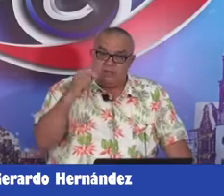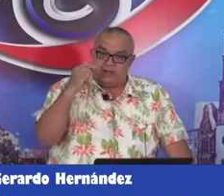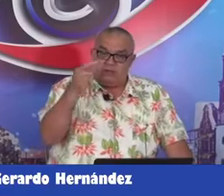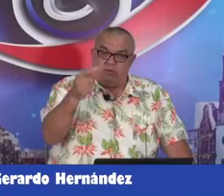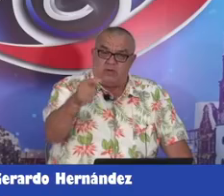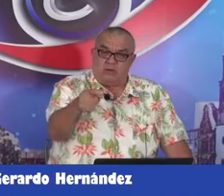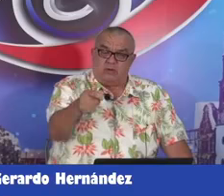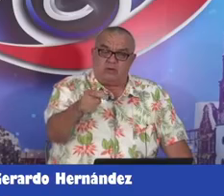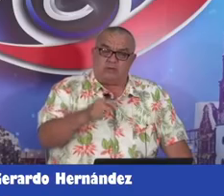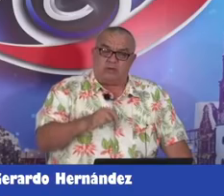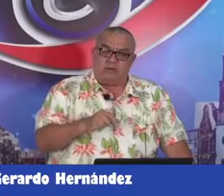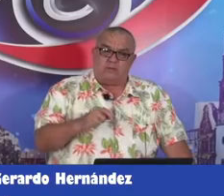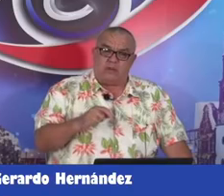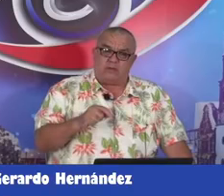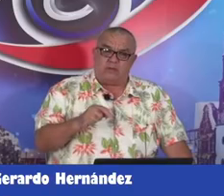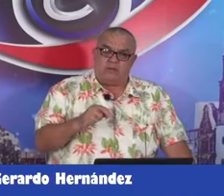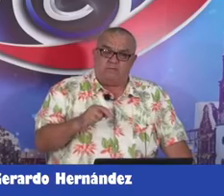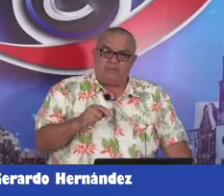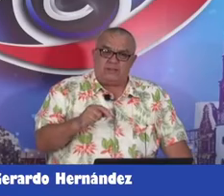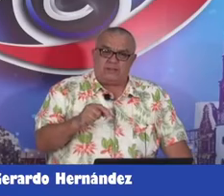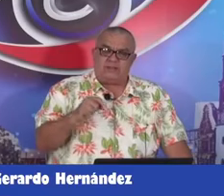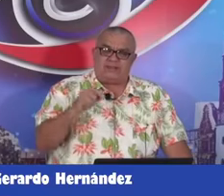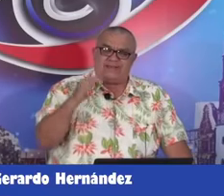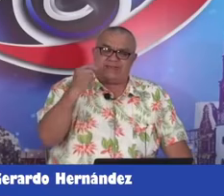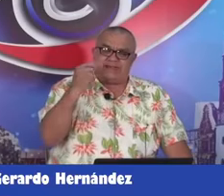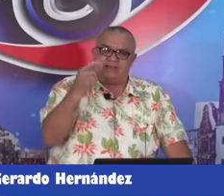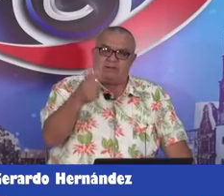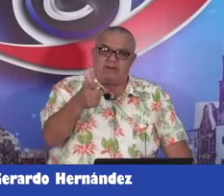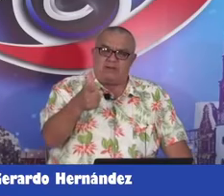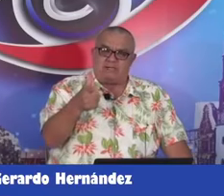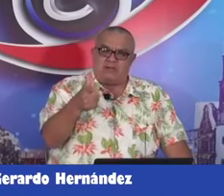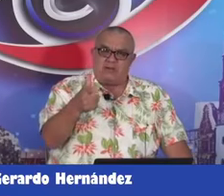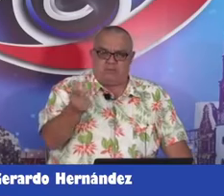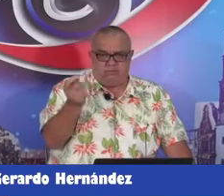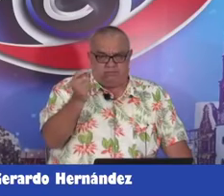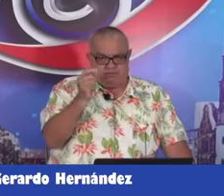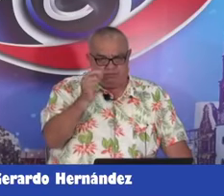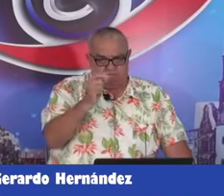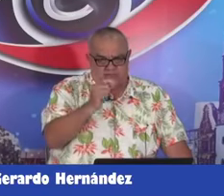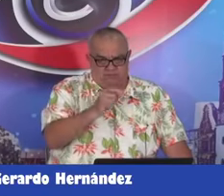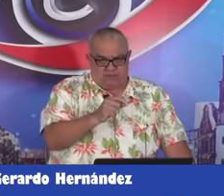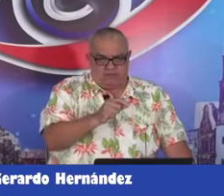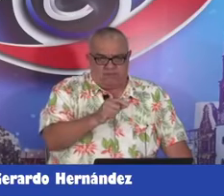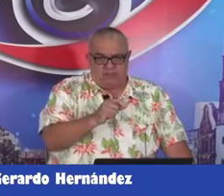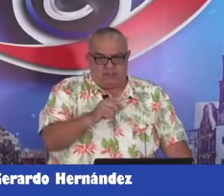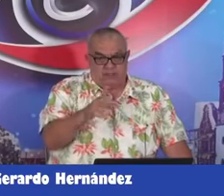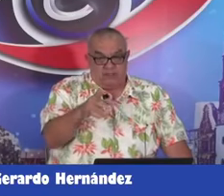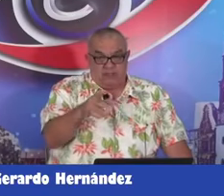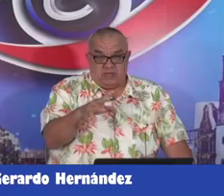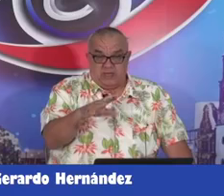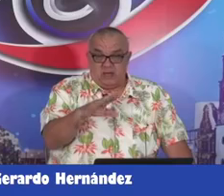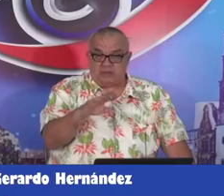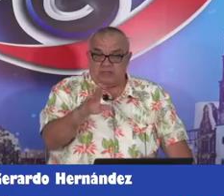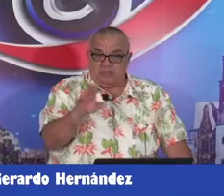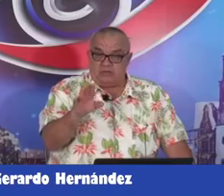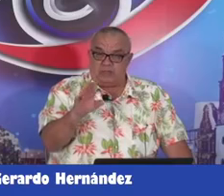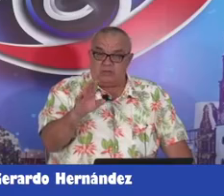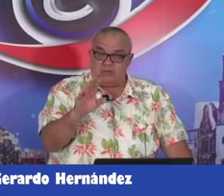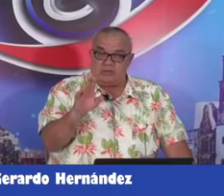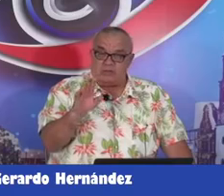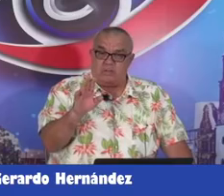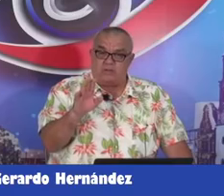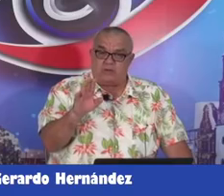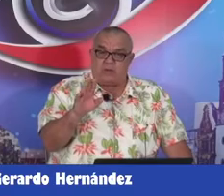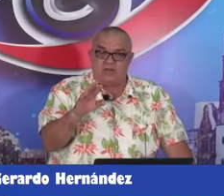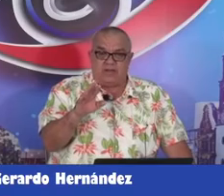eso. También habló del Club Deportivo Irapuato, que dice que hasta que se libere el estadio, van a poder. Y ya los directivos del